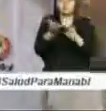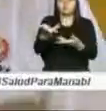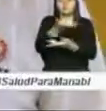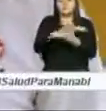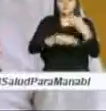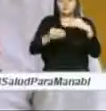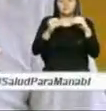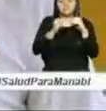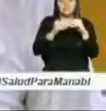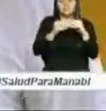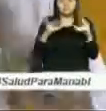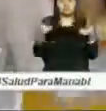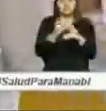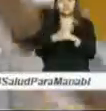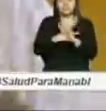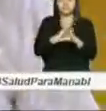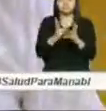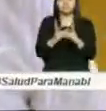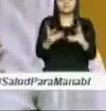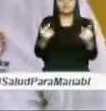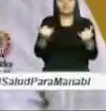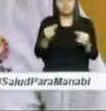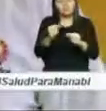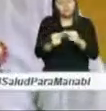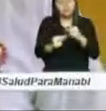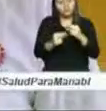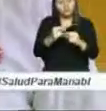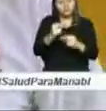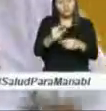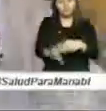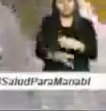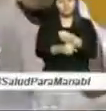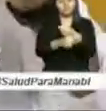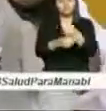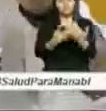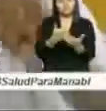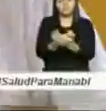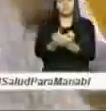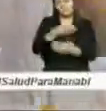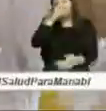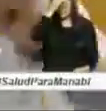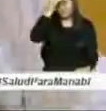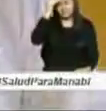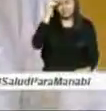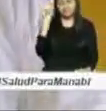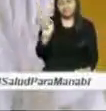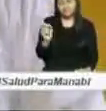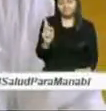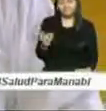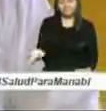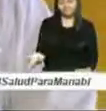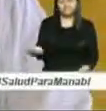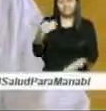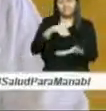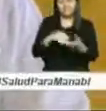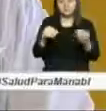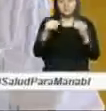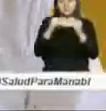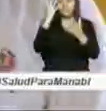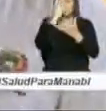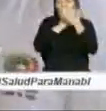se nota que lo peor ha pasado, ya estamos recuperando el dinamismo económico. Prohibido olvidar cómo una vez más intentaron